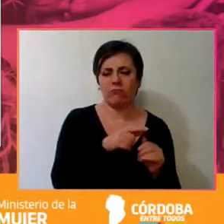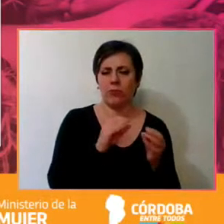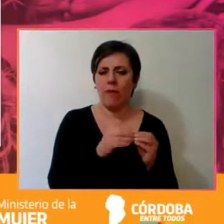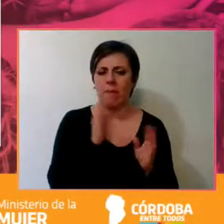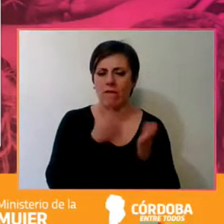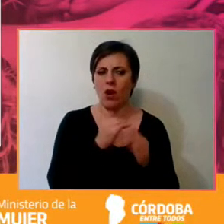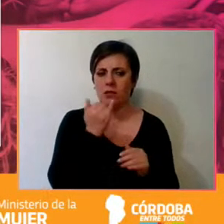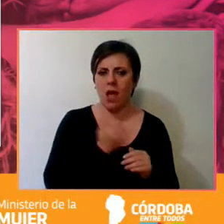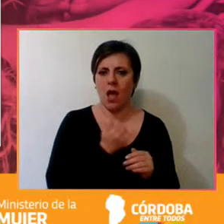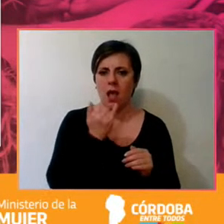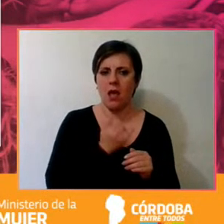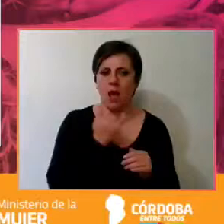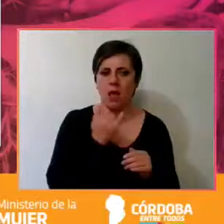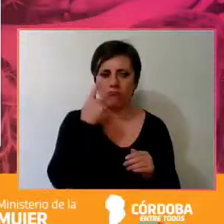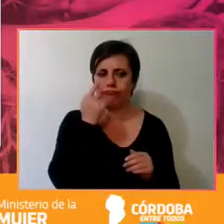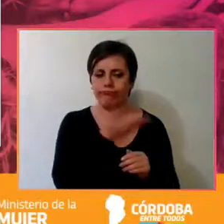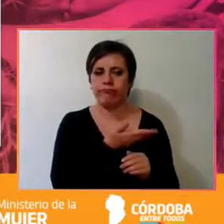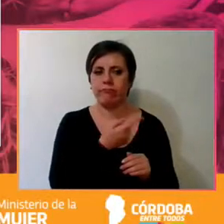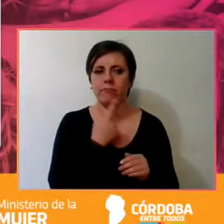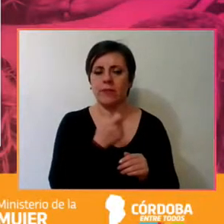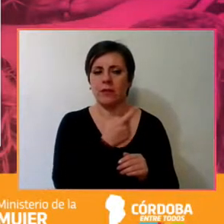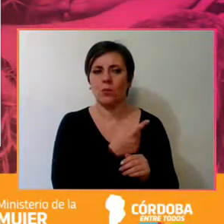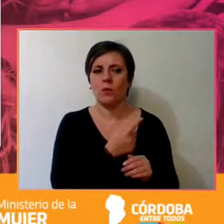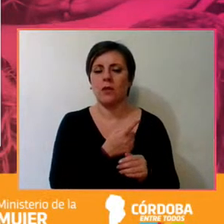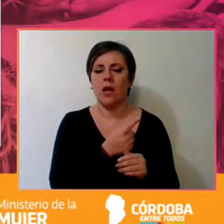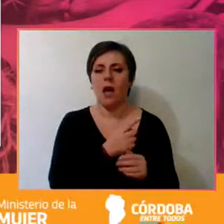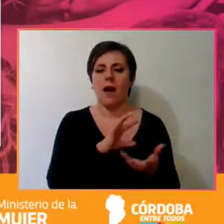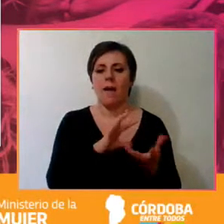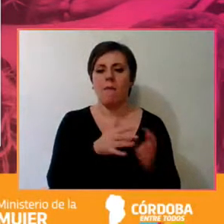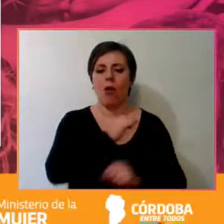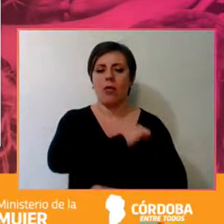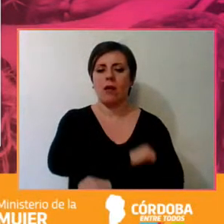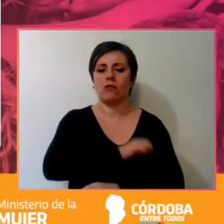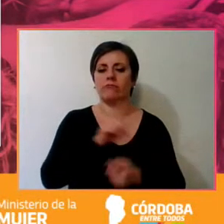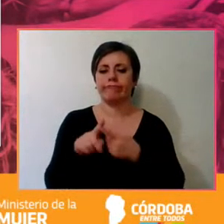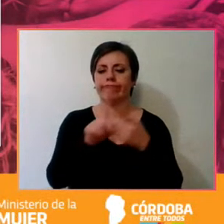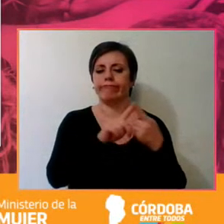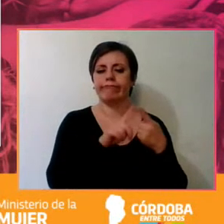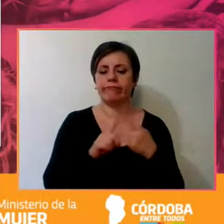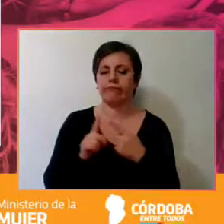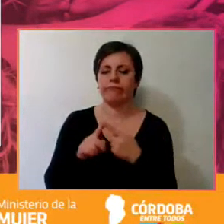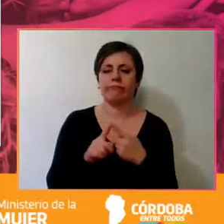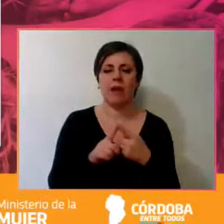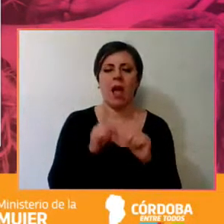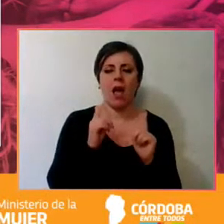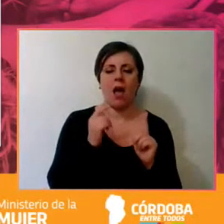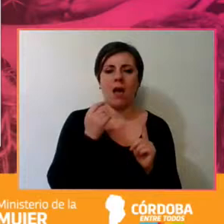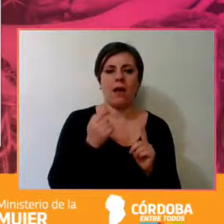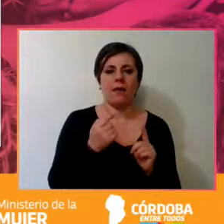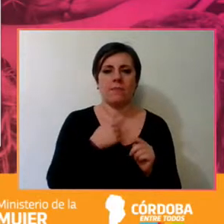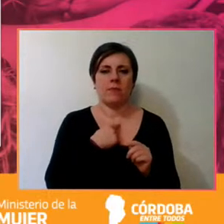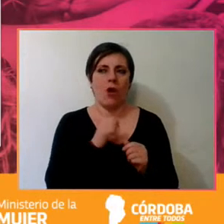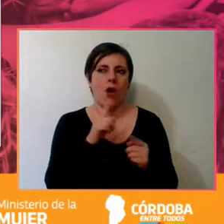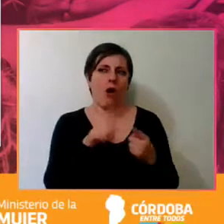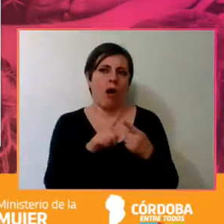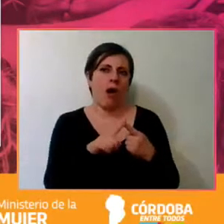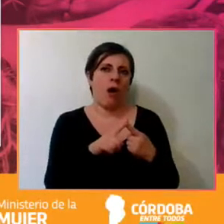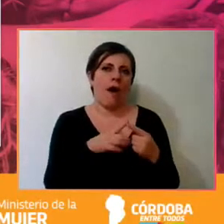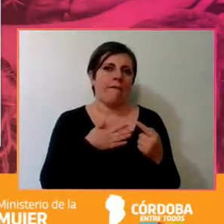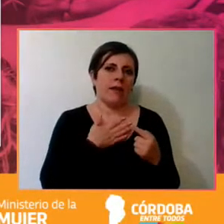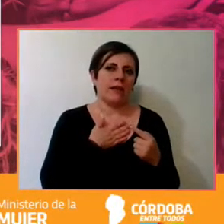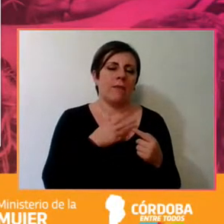indicador de que necesariamente los patrones no van cambiando, los patrones de relacionamiento, donde hay relaciones de carácter afectivo, de